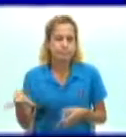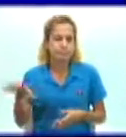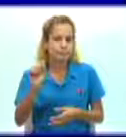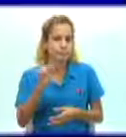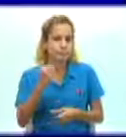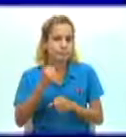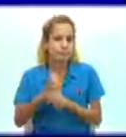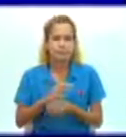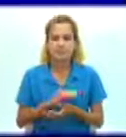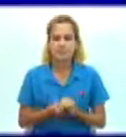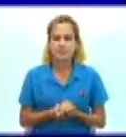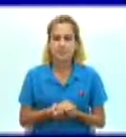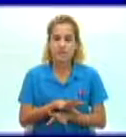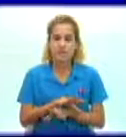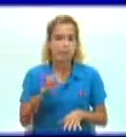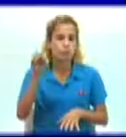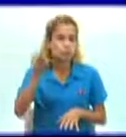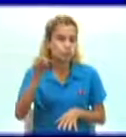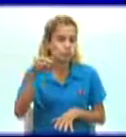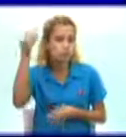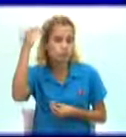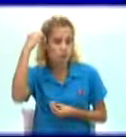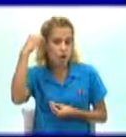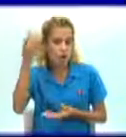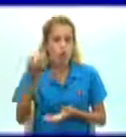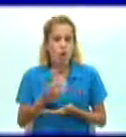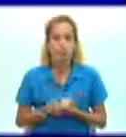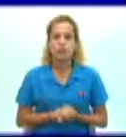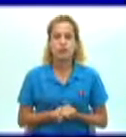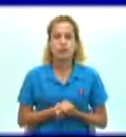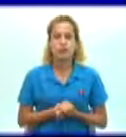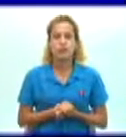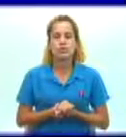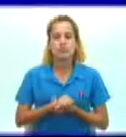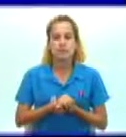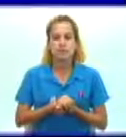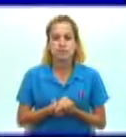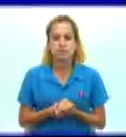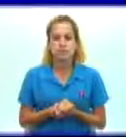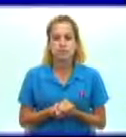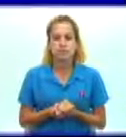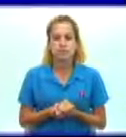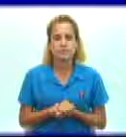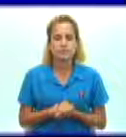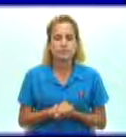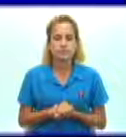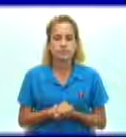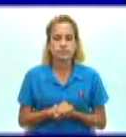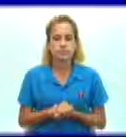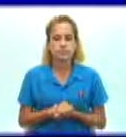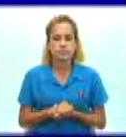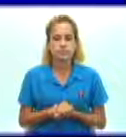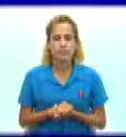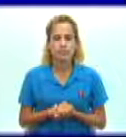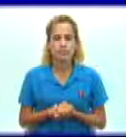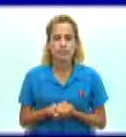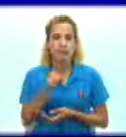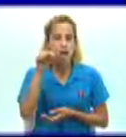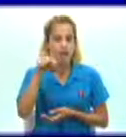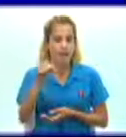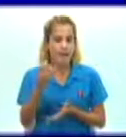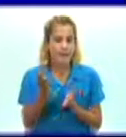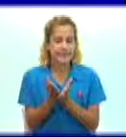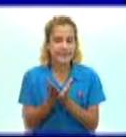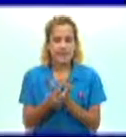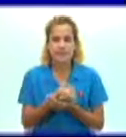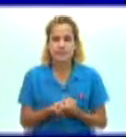la asignatura que ya ustedes deben estar venciendo, dominando hasta esta emisión. Por lo cual, en esta emisión